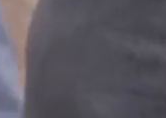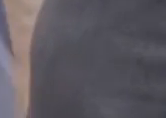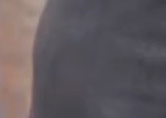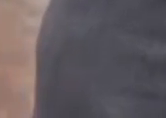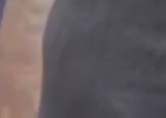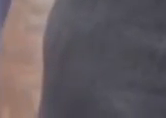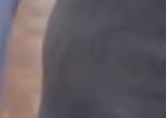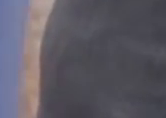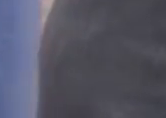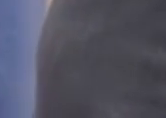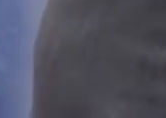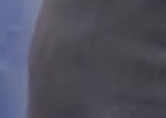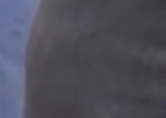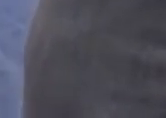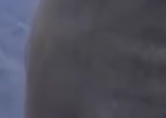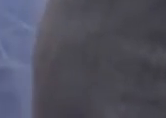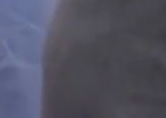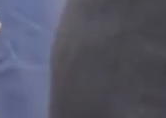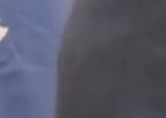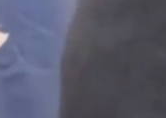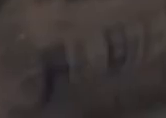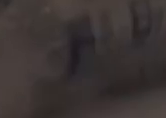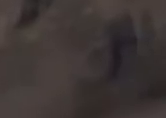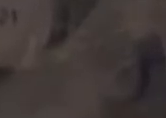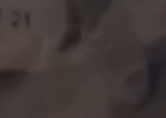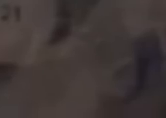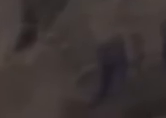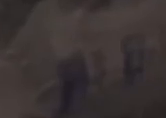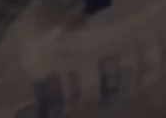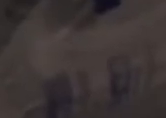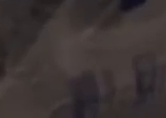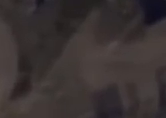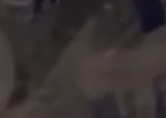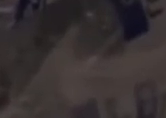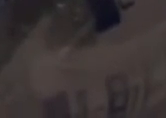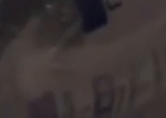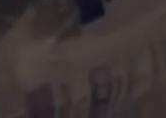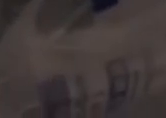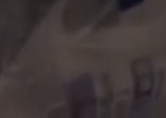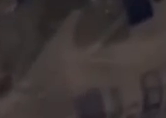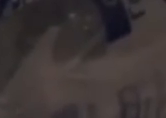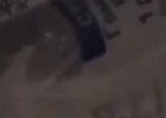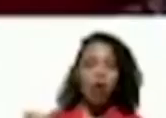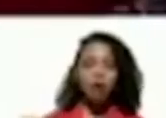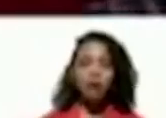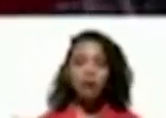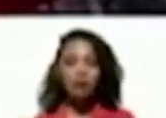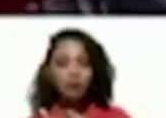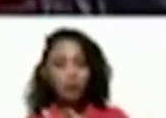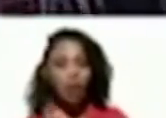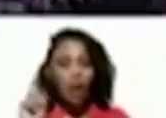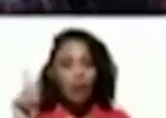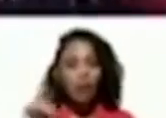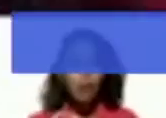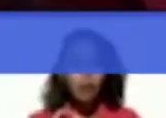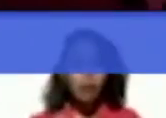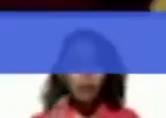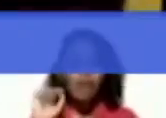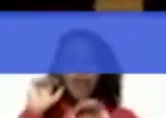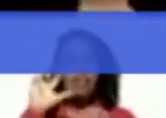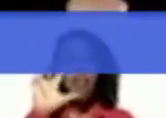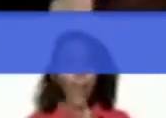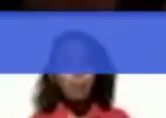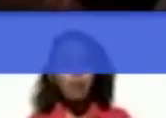Delcy Rodríguez, estuvo en la cabeza del recorrido y explicó que en Venezuela ya se ha autorizado la